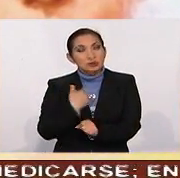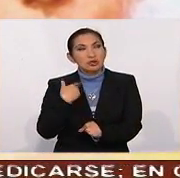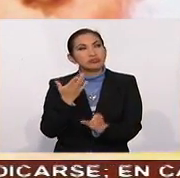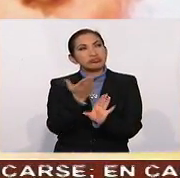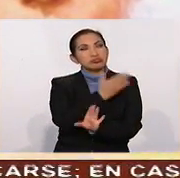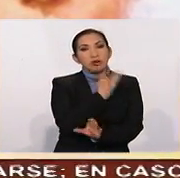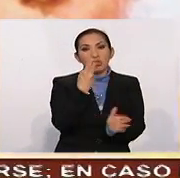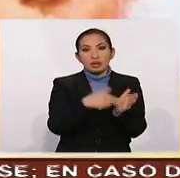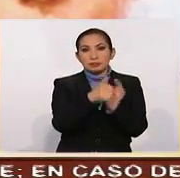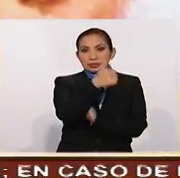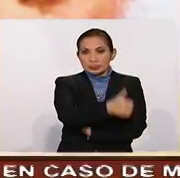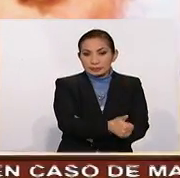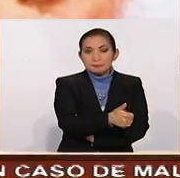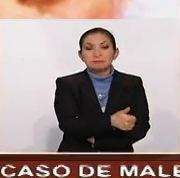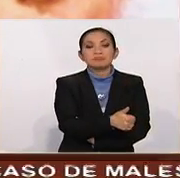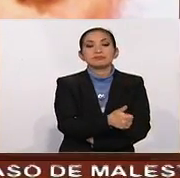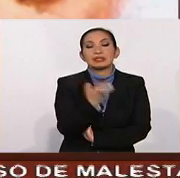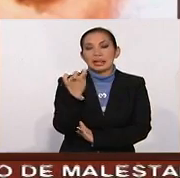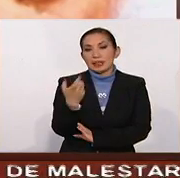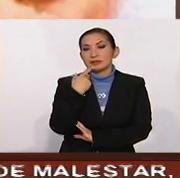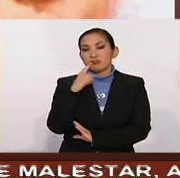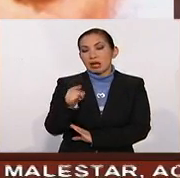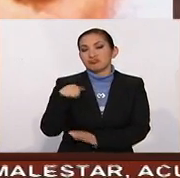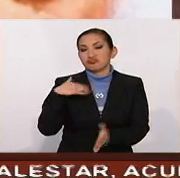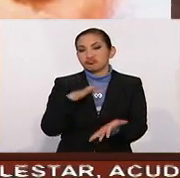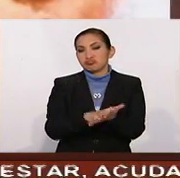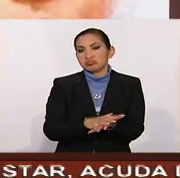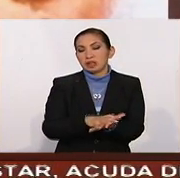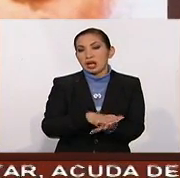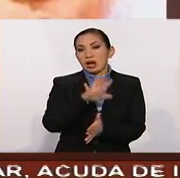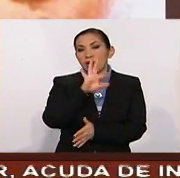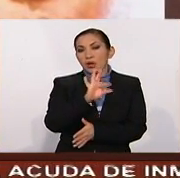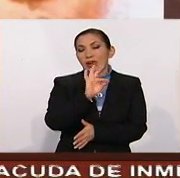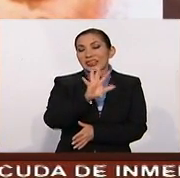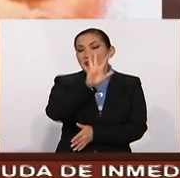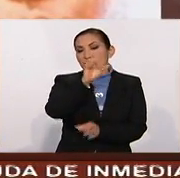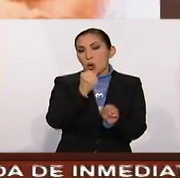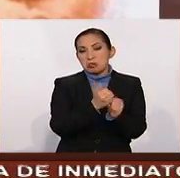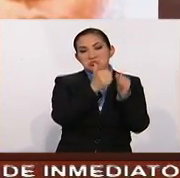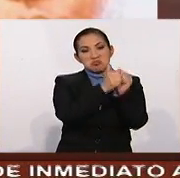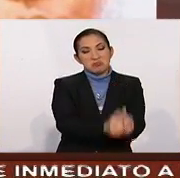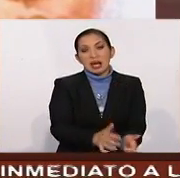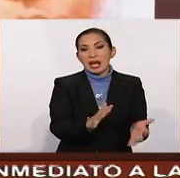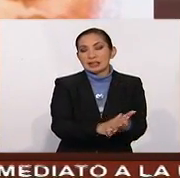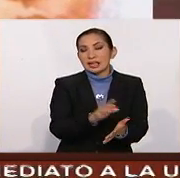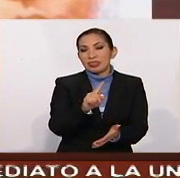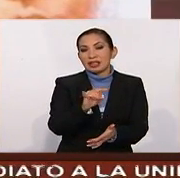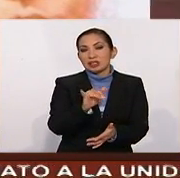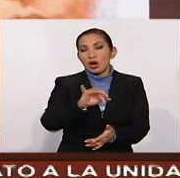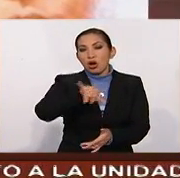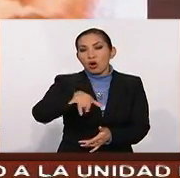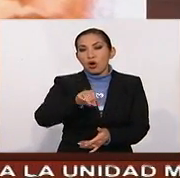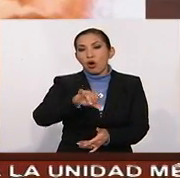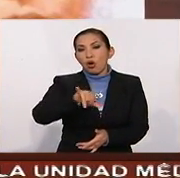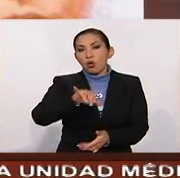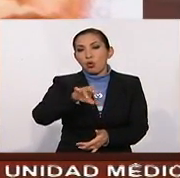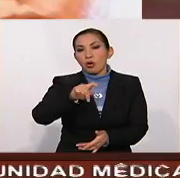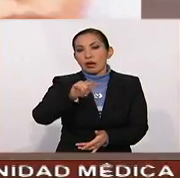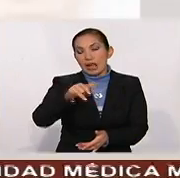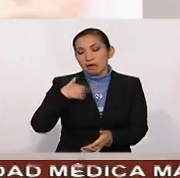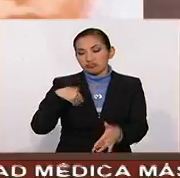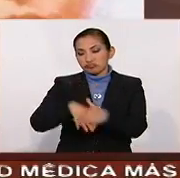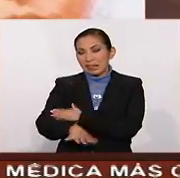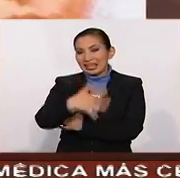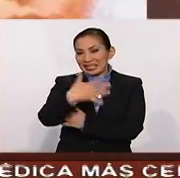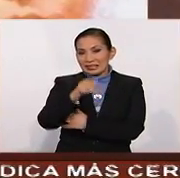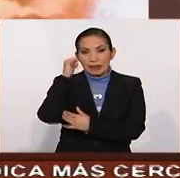año 2006. Por este delito cumple una condena de 45 años en la cárcel distrital Jojutla. Ingresó a este penal